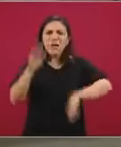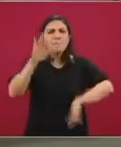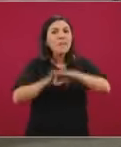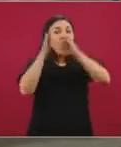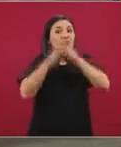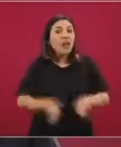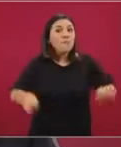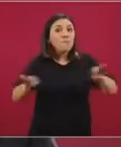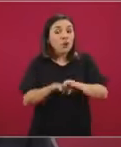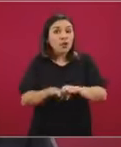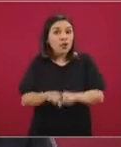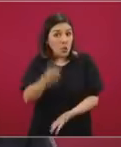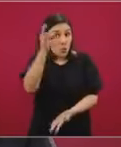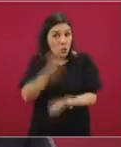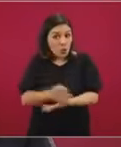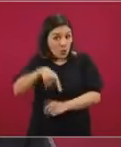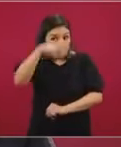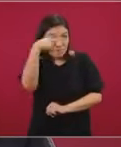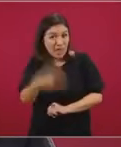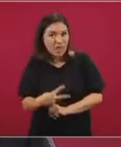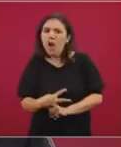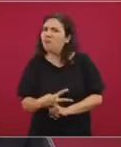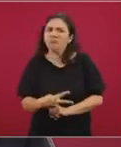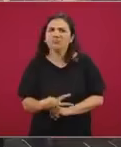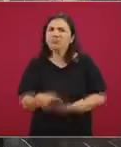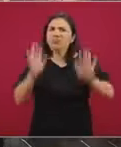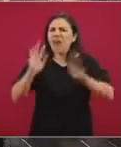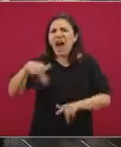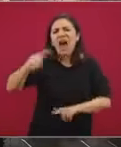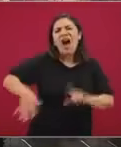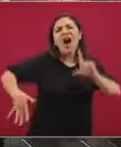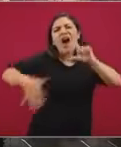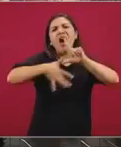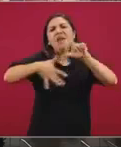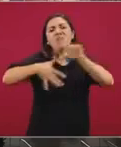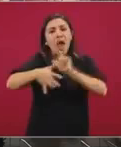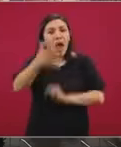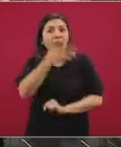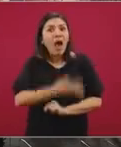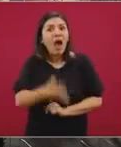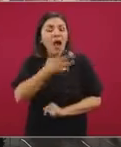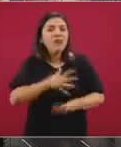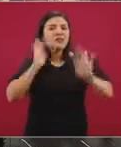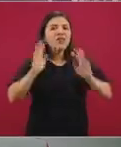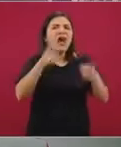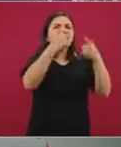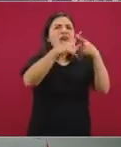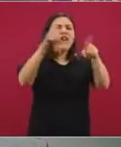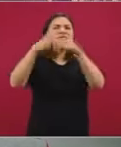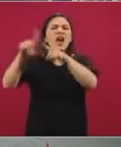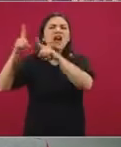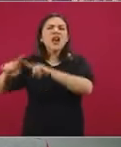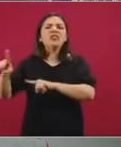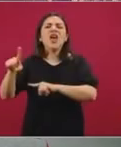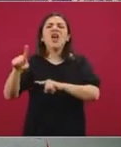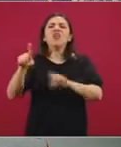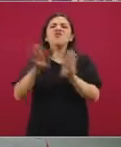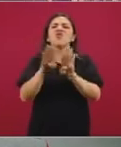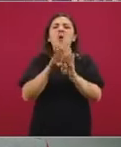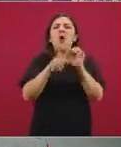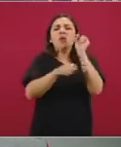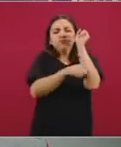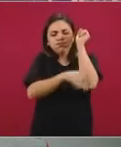influencia, no solamente en México, sino ya en América Latina, donde existen diversas ramas o